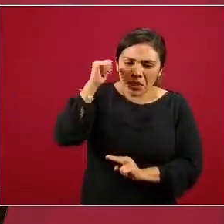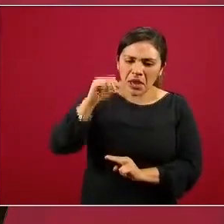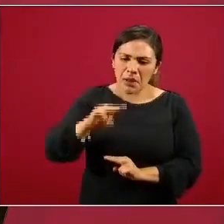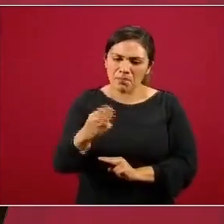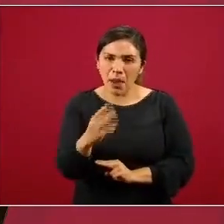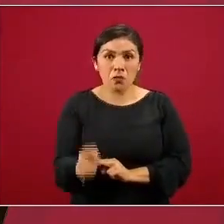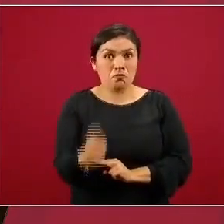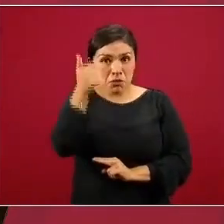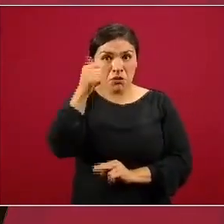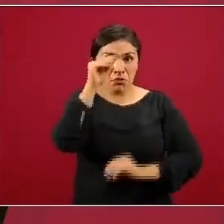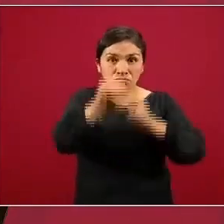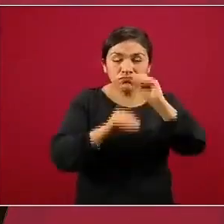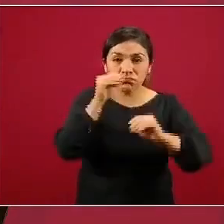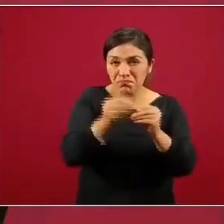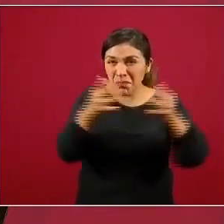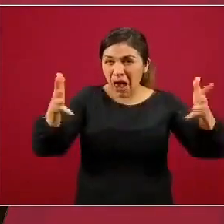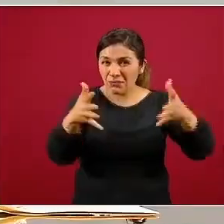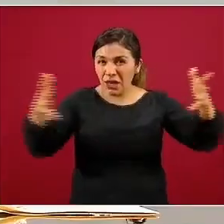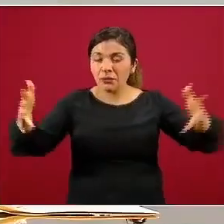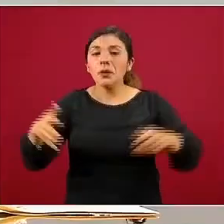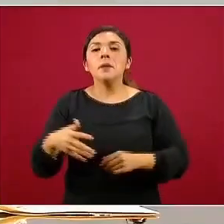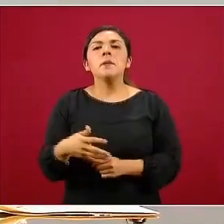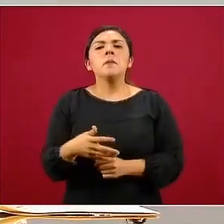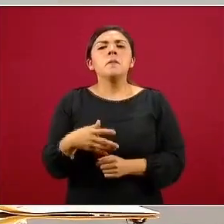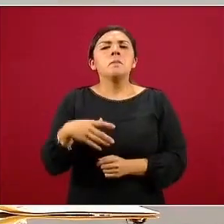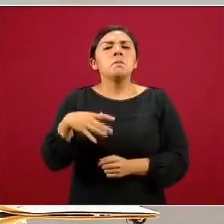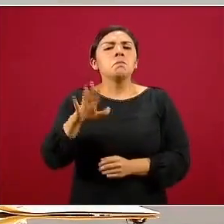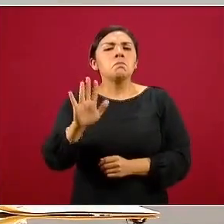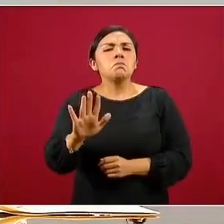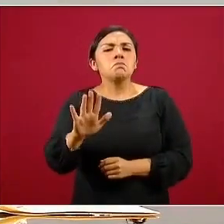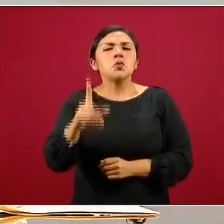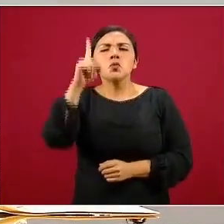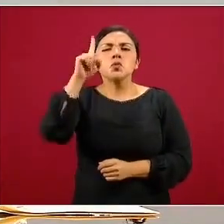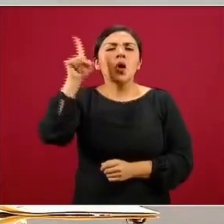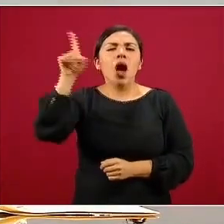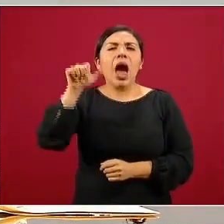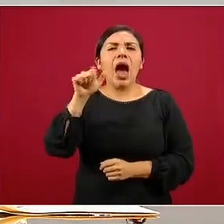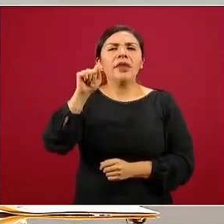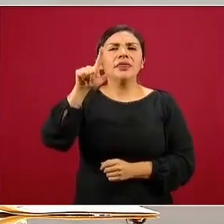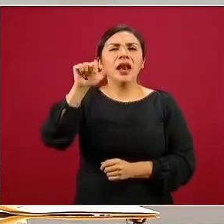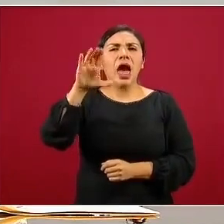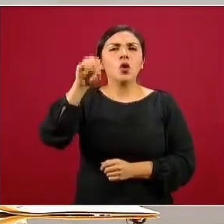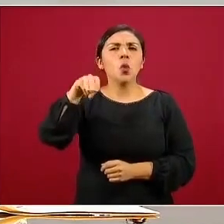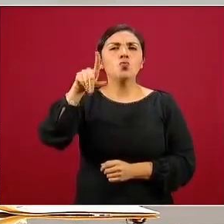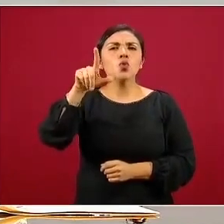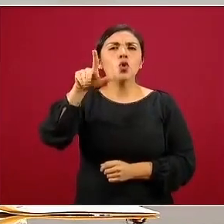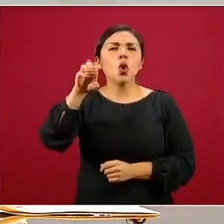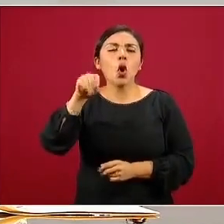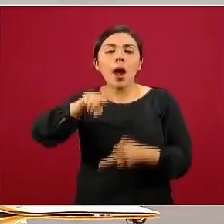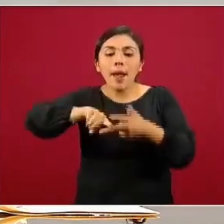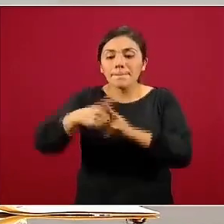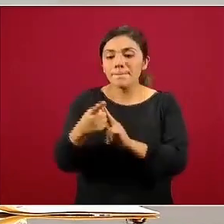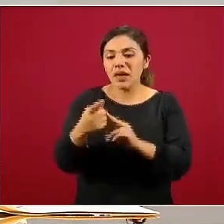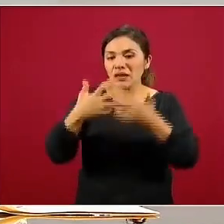fueron los primeros, y salvo Atlacomulco, que apenas entró en